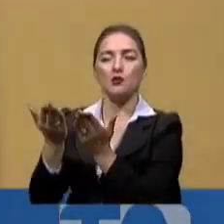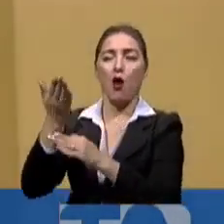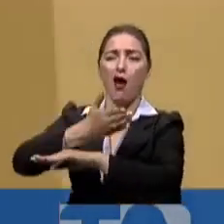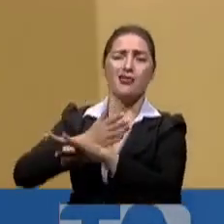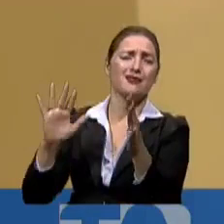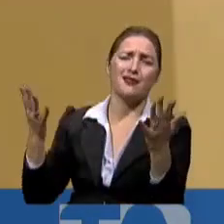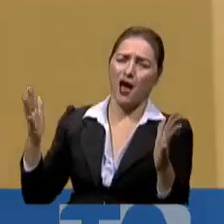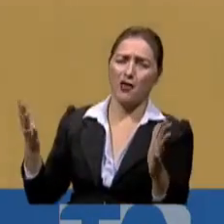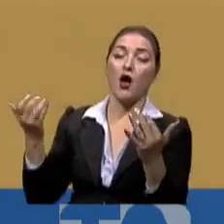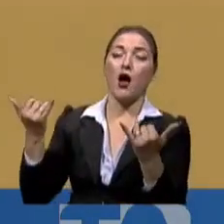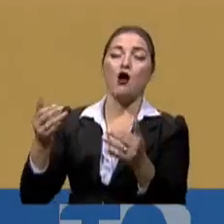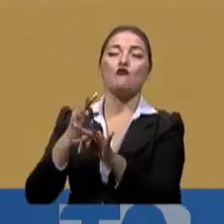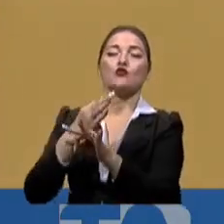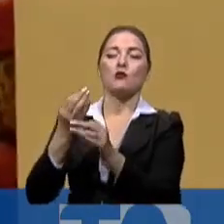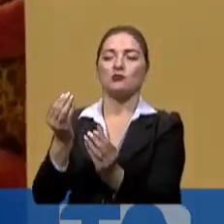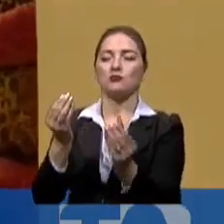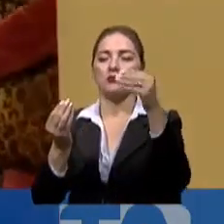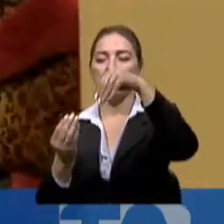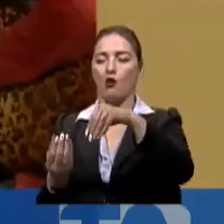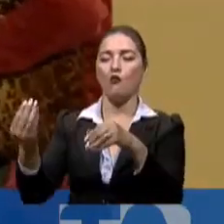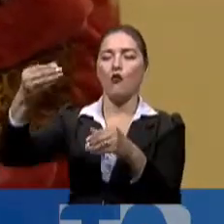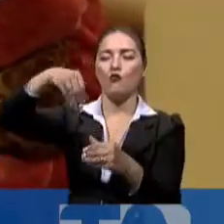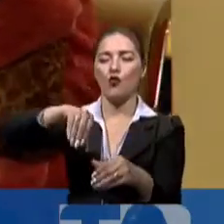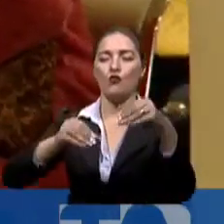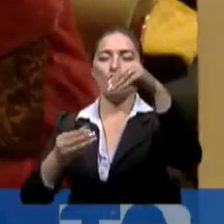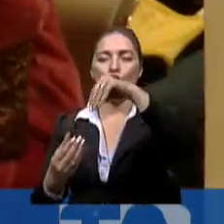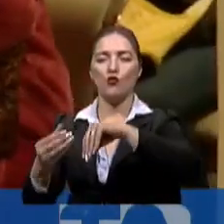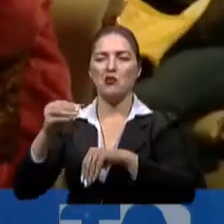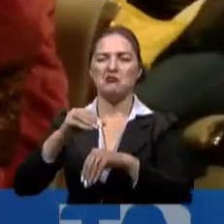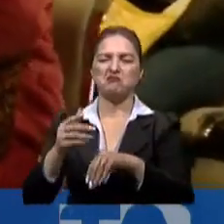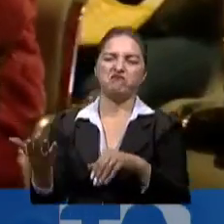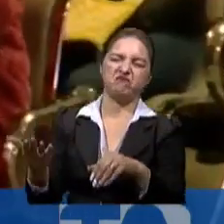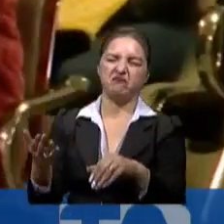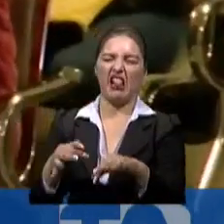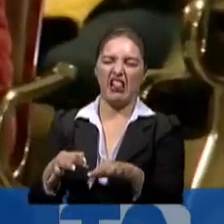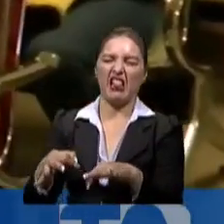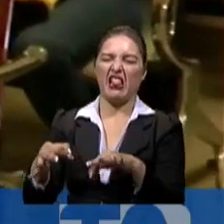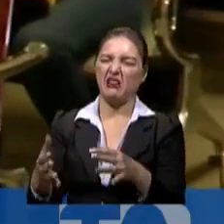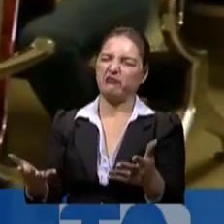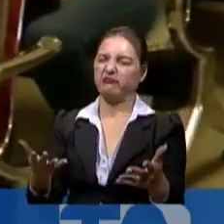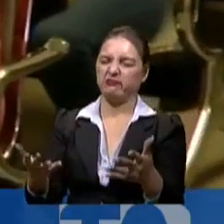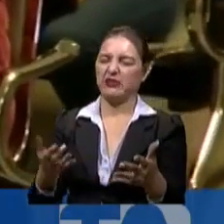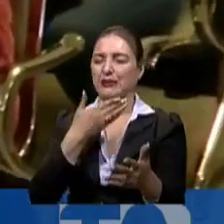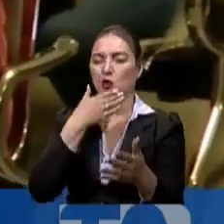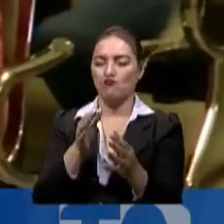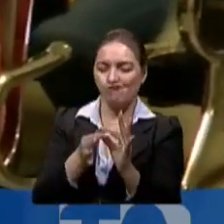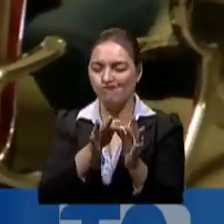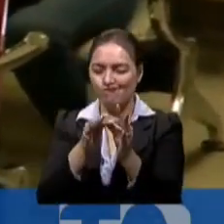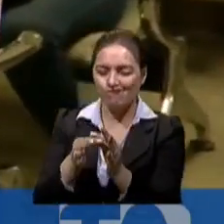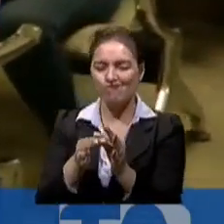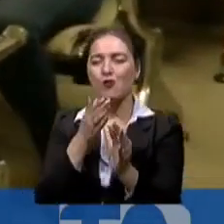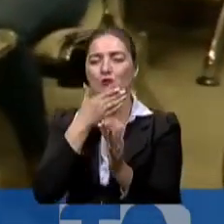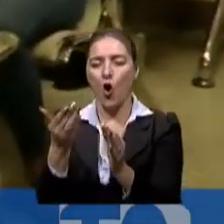existía De hecho aquí funcionaba el laboratorio de una forma un poco pauperrima digámoslo así y nosotros lo repotenciando para tener